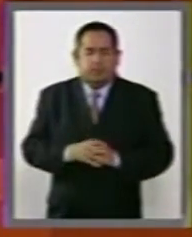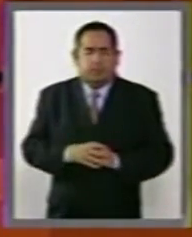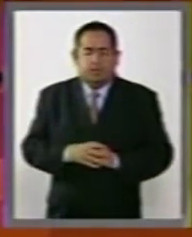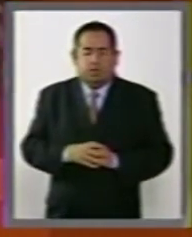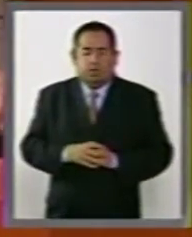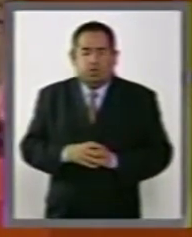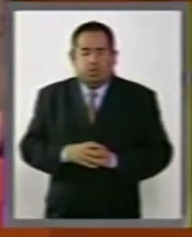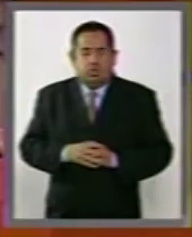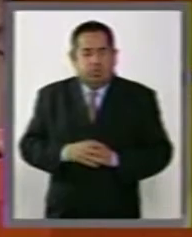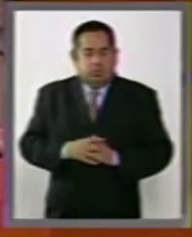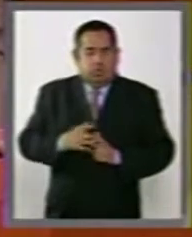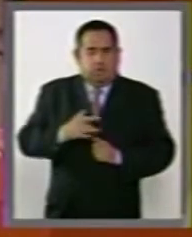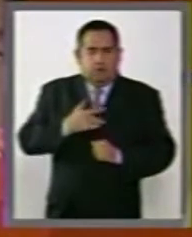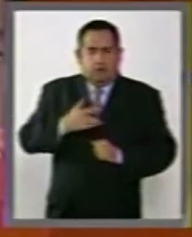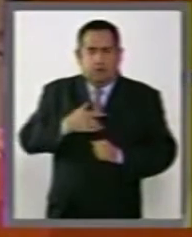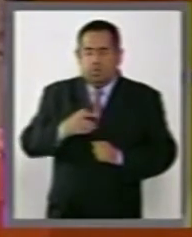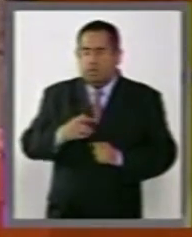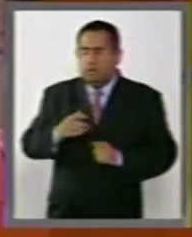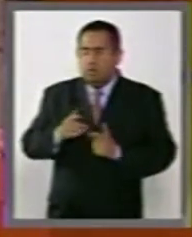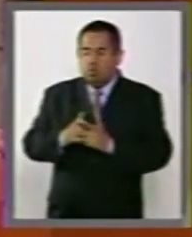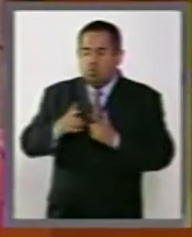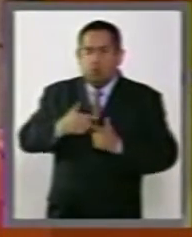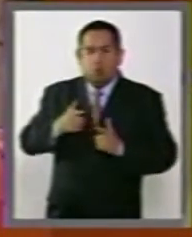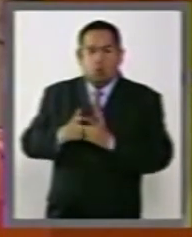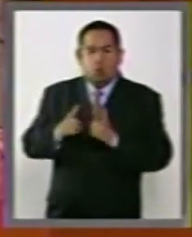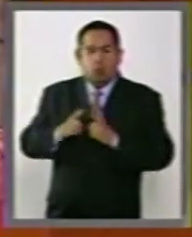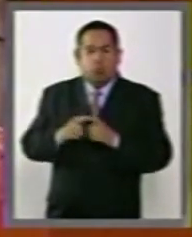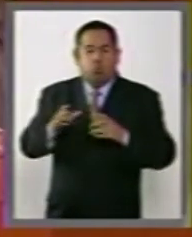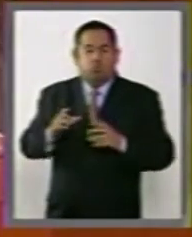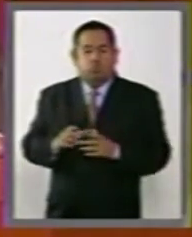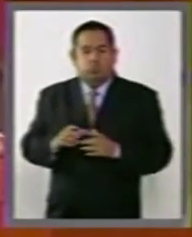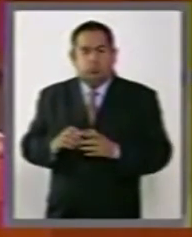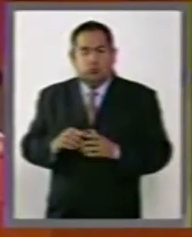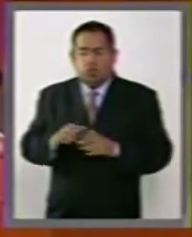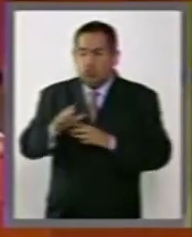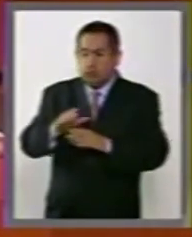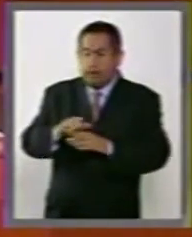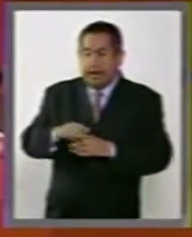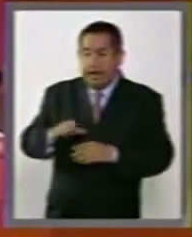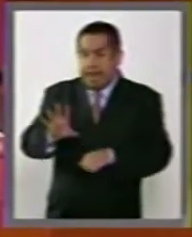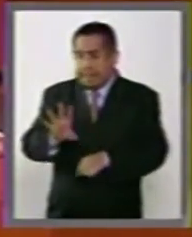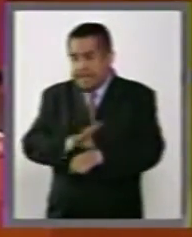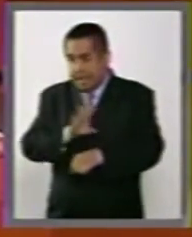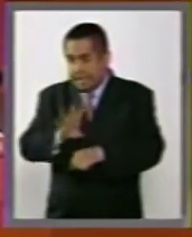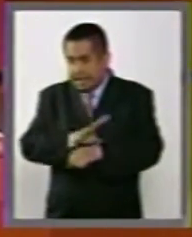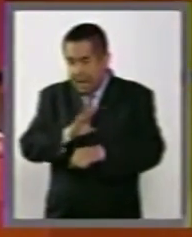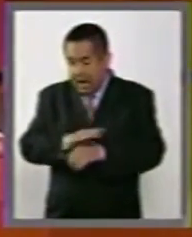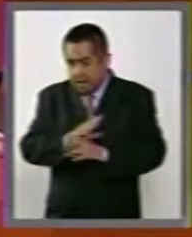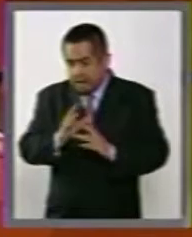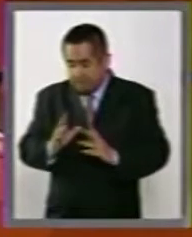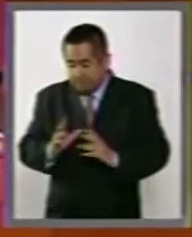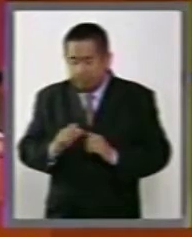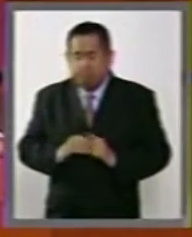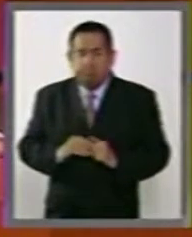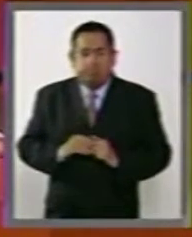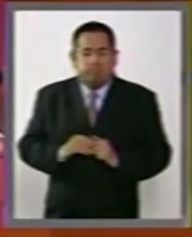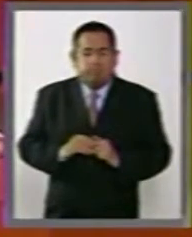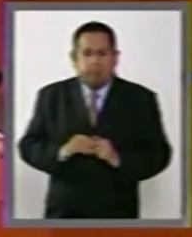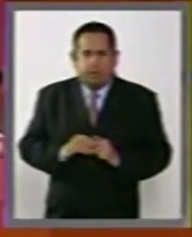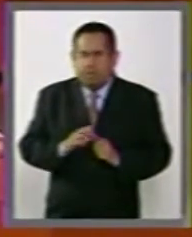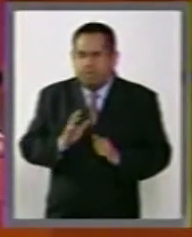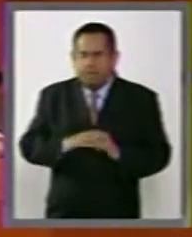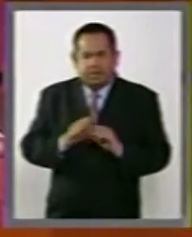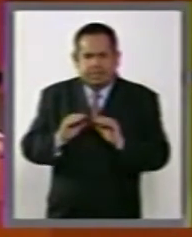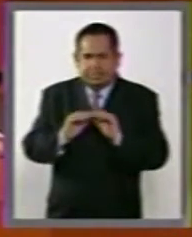La posición del grupo parlamentario en materia energética fue